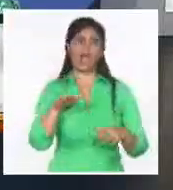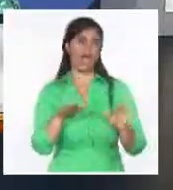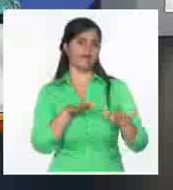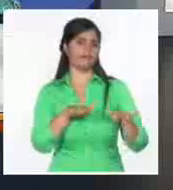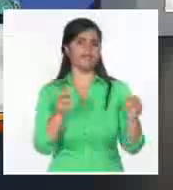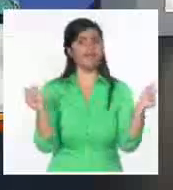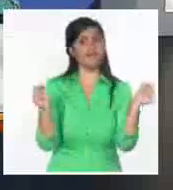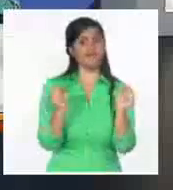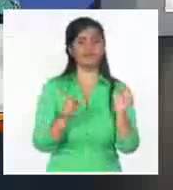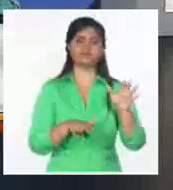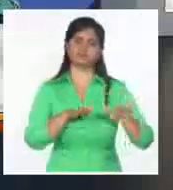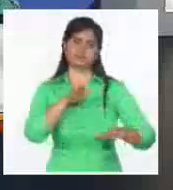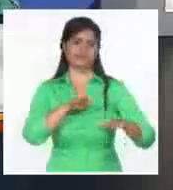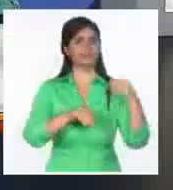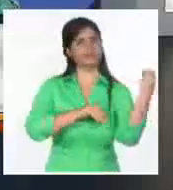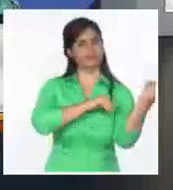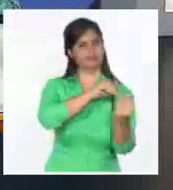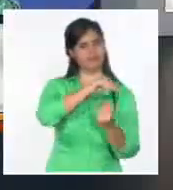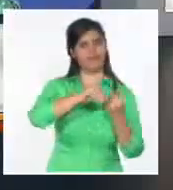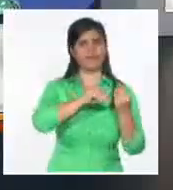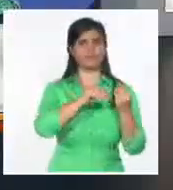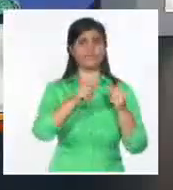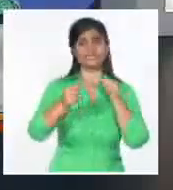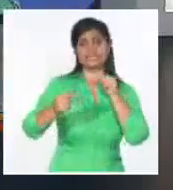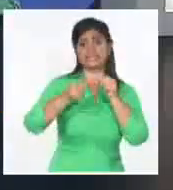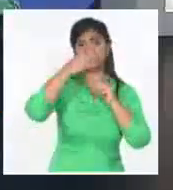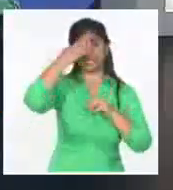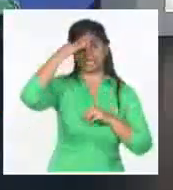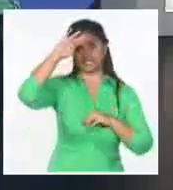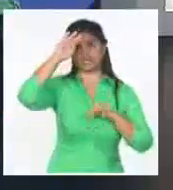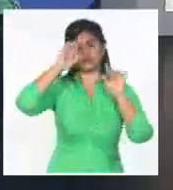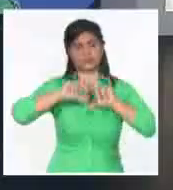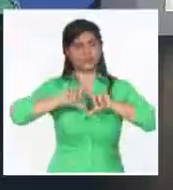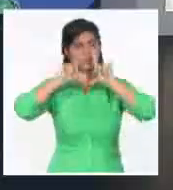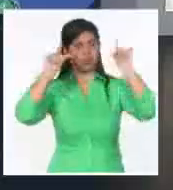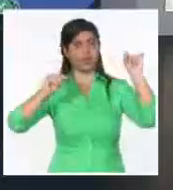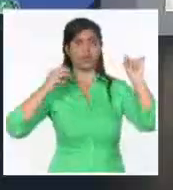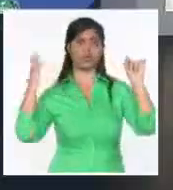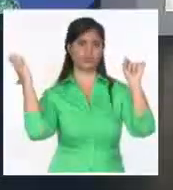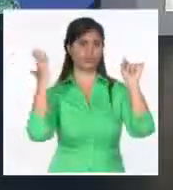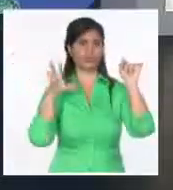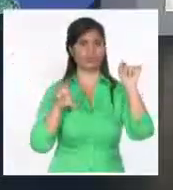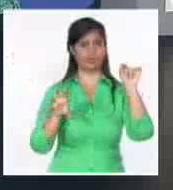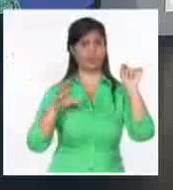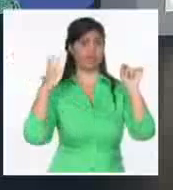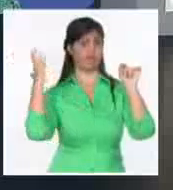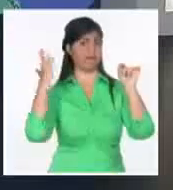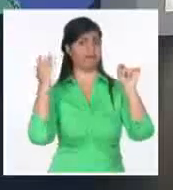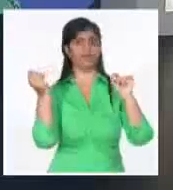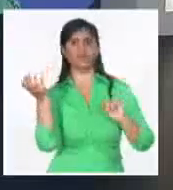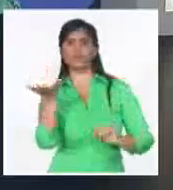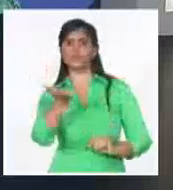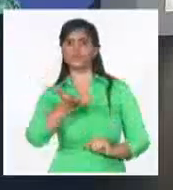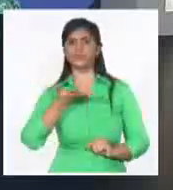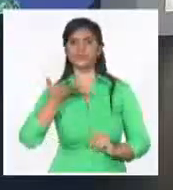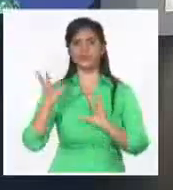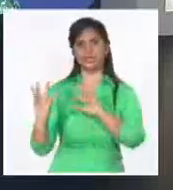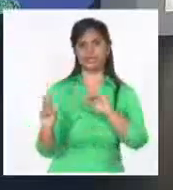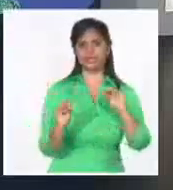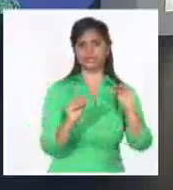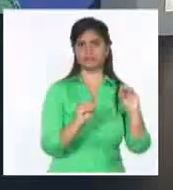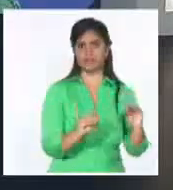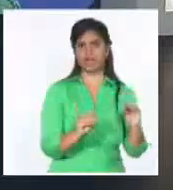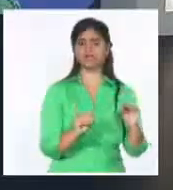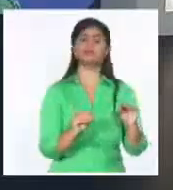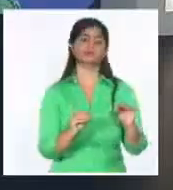un débil frente frío, por delante del cual ya se desborda la influencia de altas presiones migratorias con vientos de región norte que hoy nos han dado un ambiente algo más